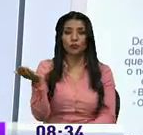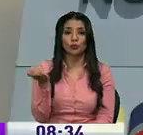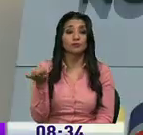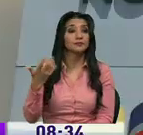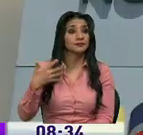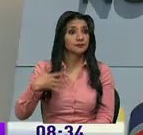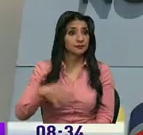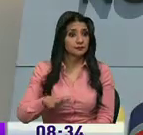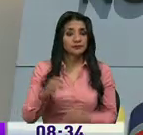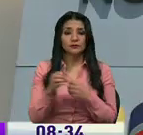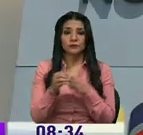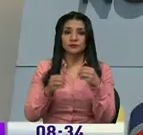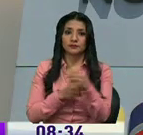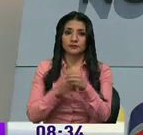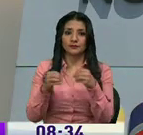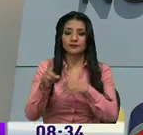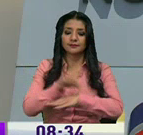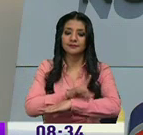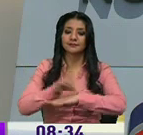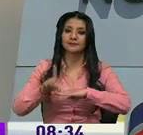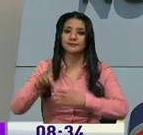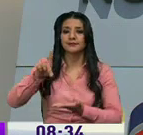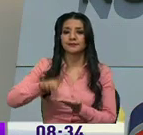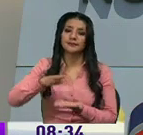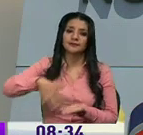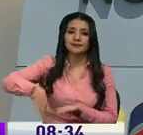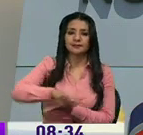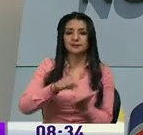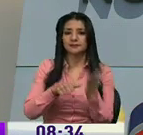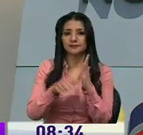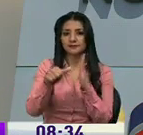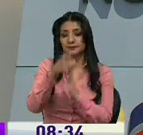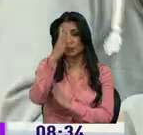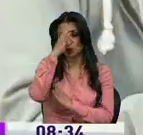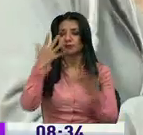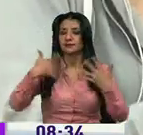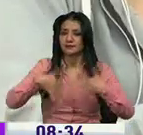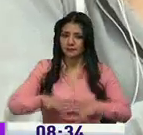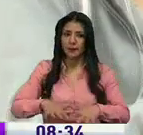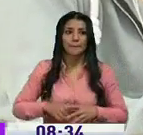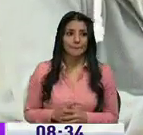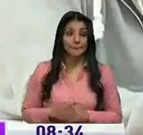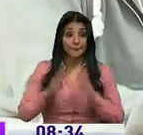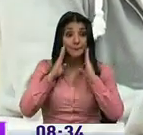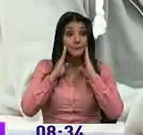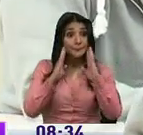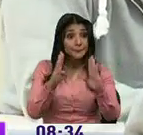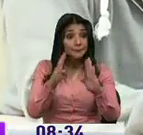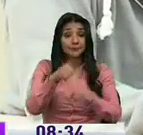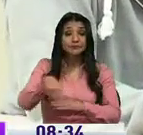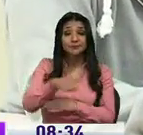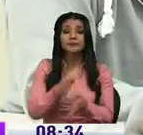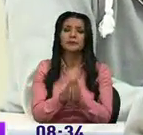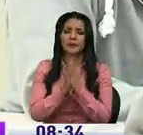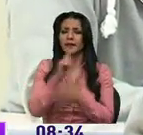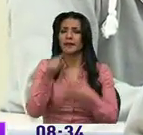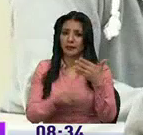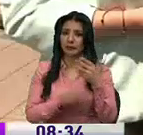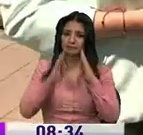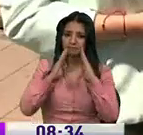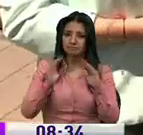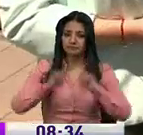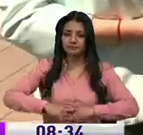jubilados. En las oficinas de las direcciones zonales y distritales del Ministerio de Educación se están atendiendo los requerimientos de los